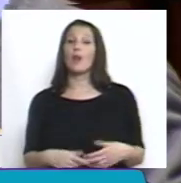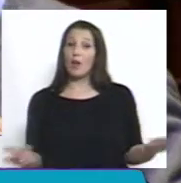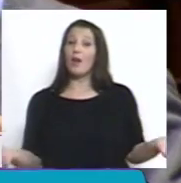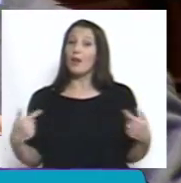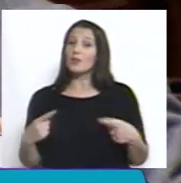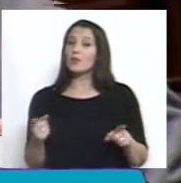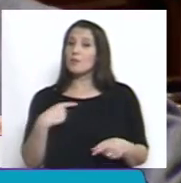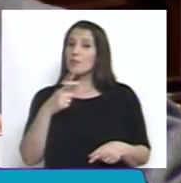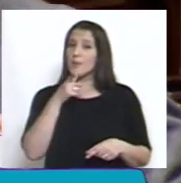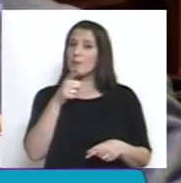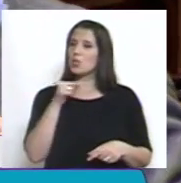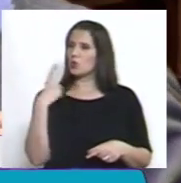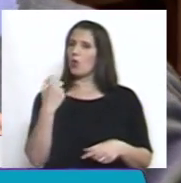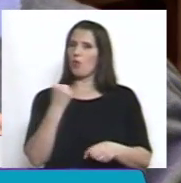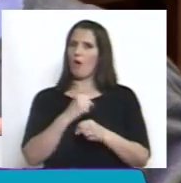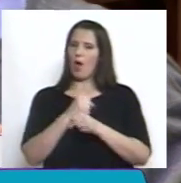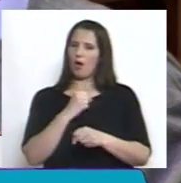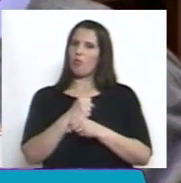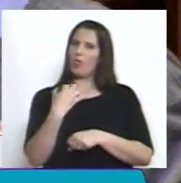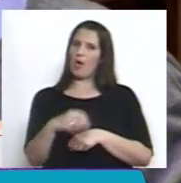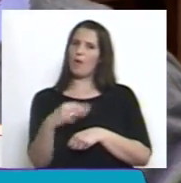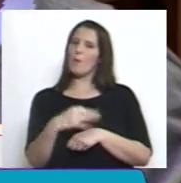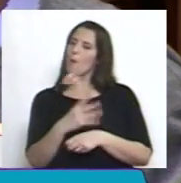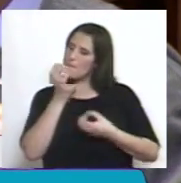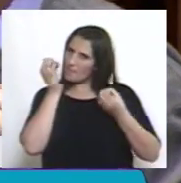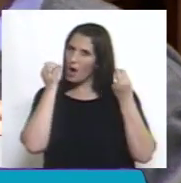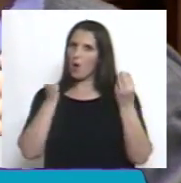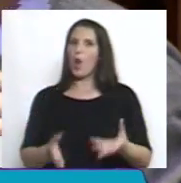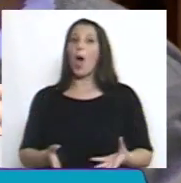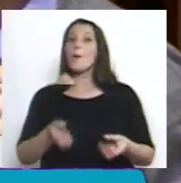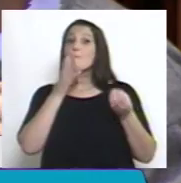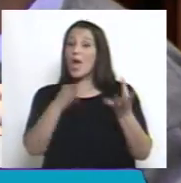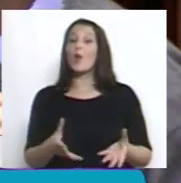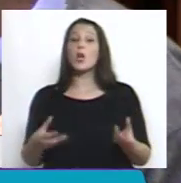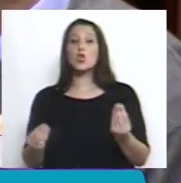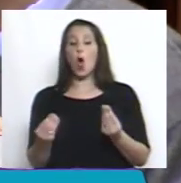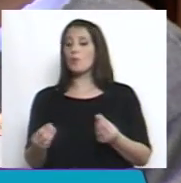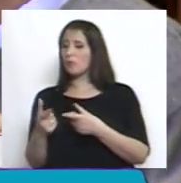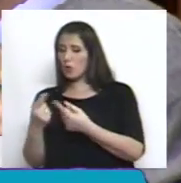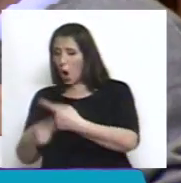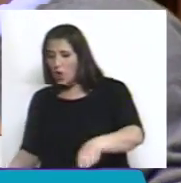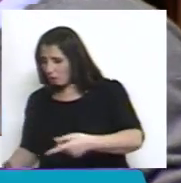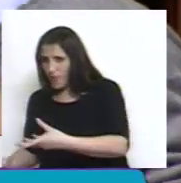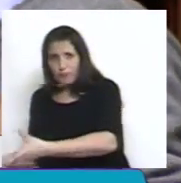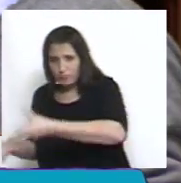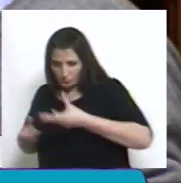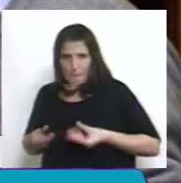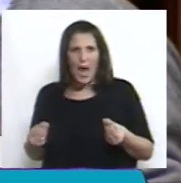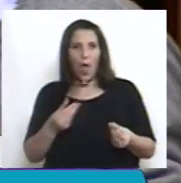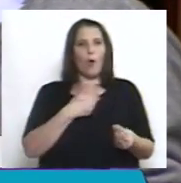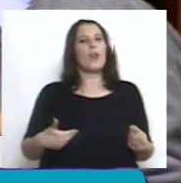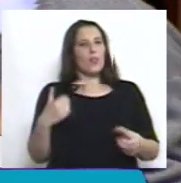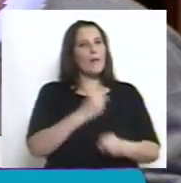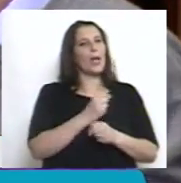Entonces me parece que tenemos una tarea de mejorar el valor de la utilización de nuestros recursos para que el Estado haga